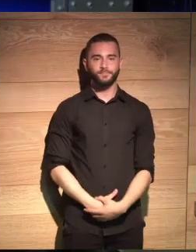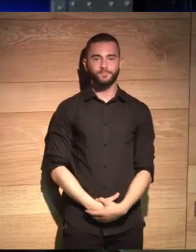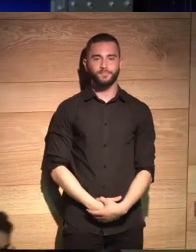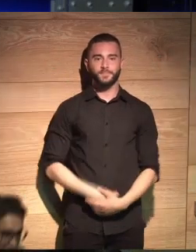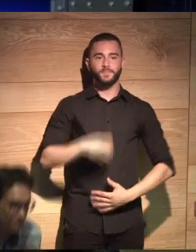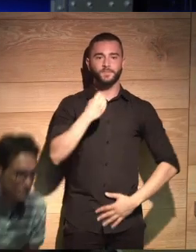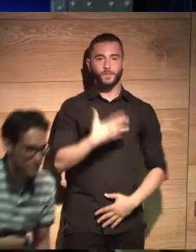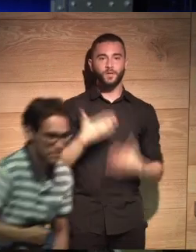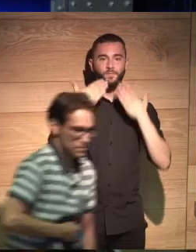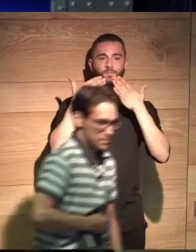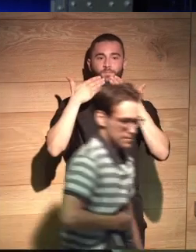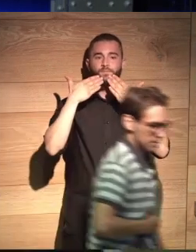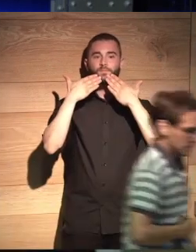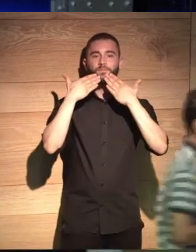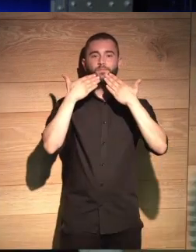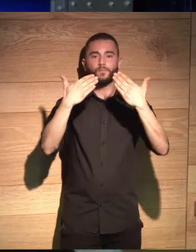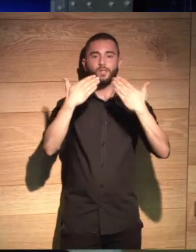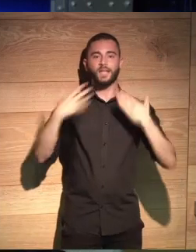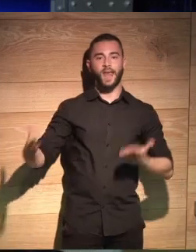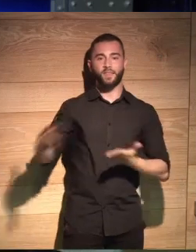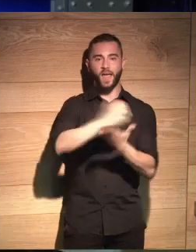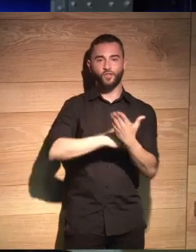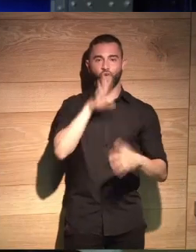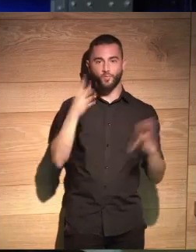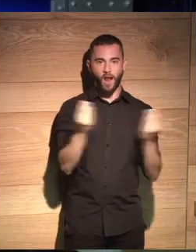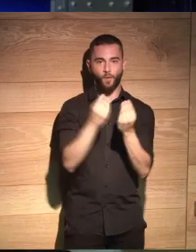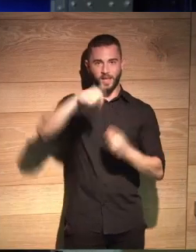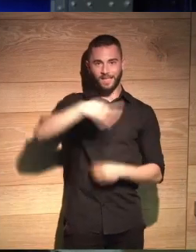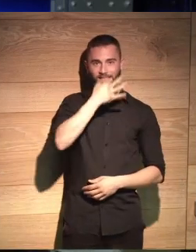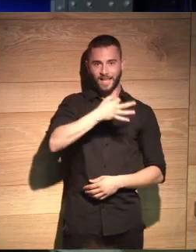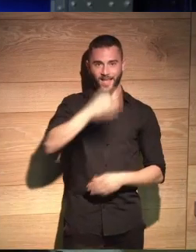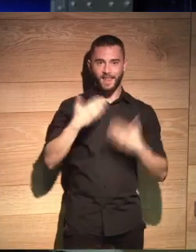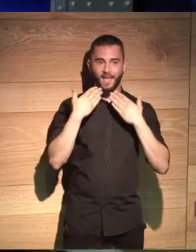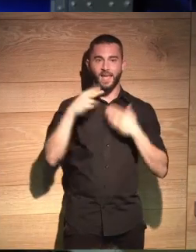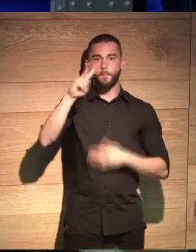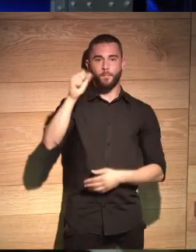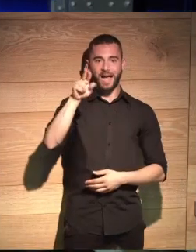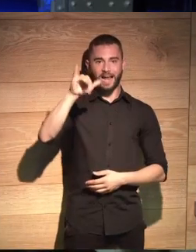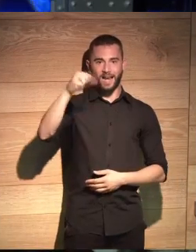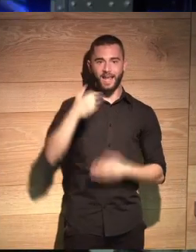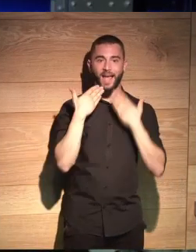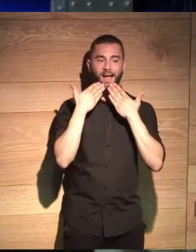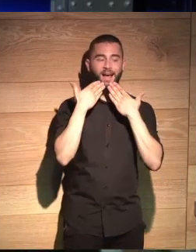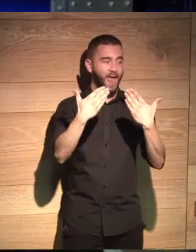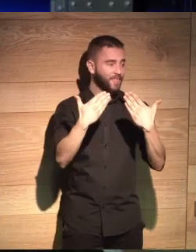Bueno, pues muchas gracias a todos por habernos acompañado aquí esta tarde. Muchas gracias, Valeria. Muchas gracias,